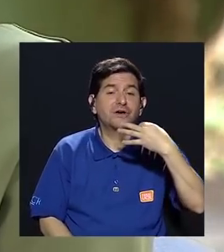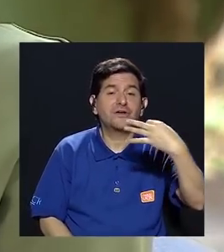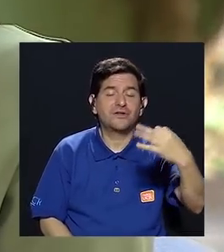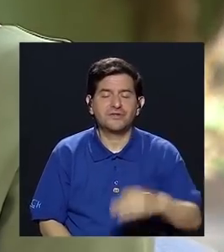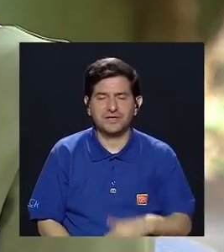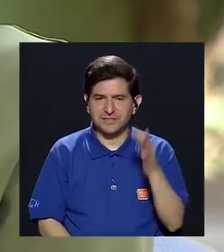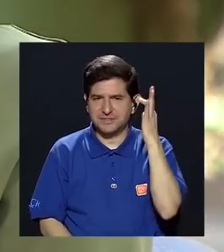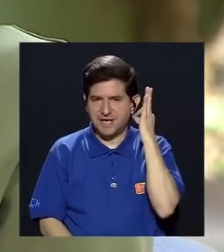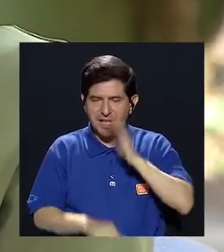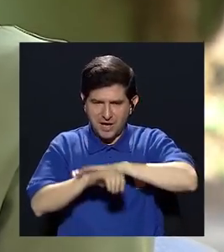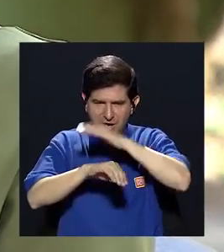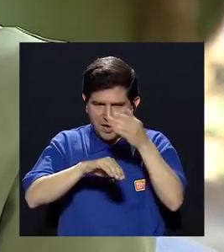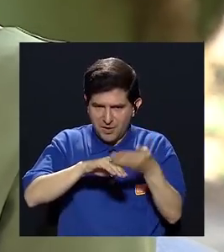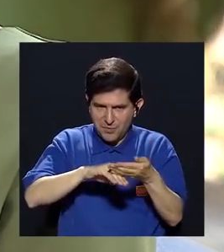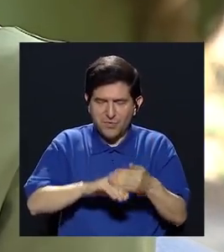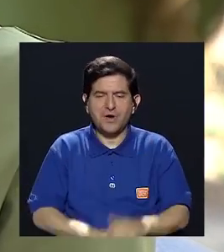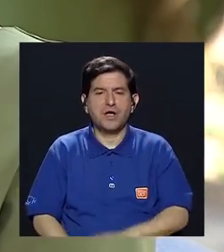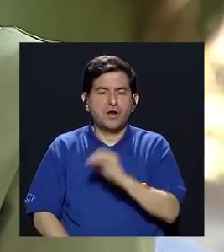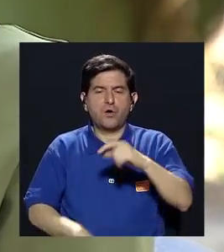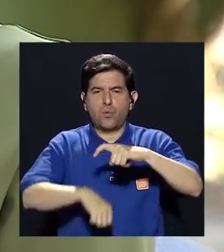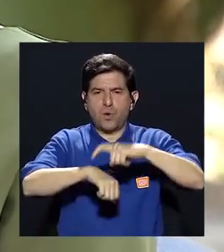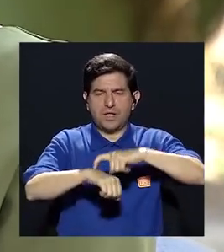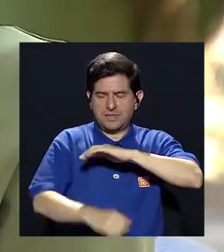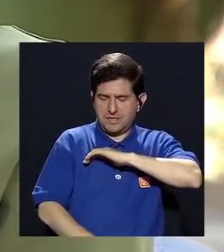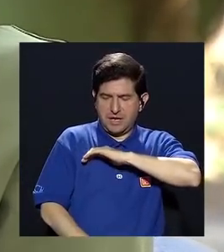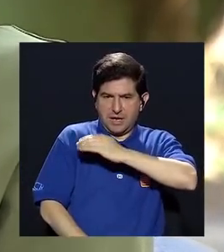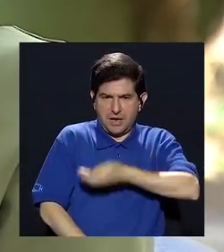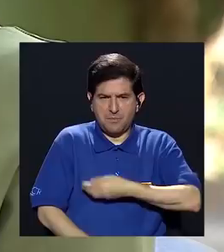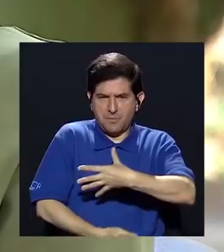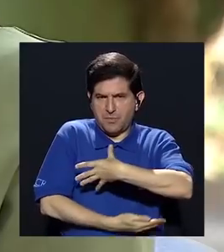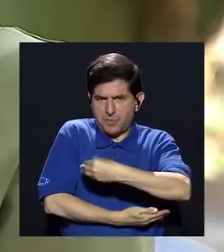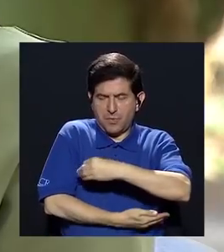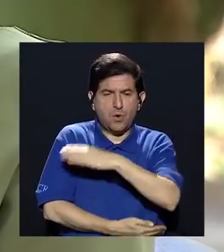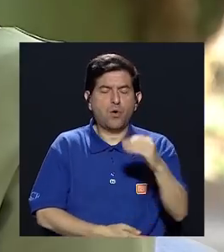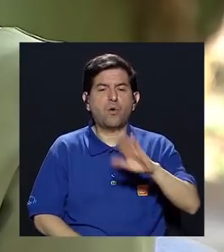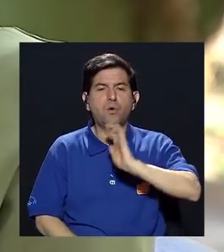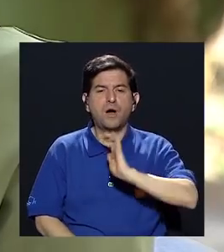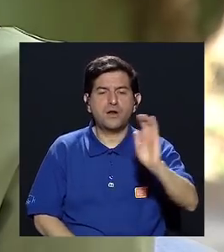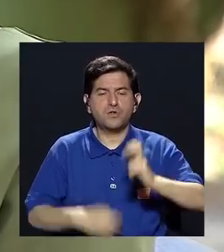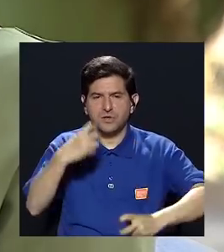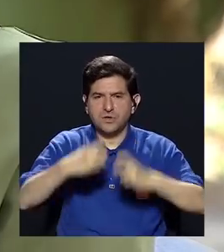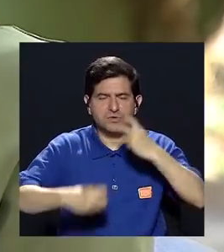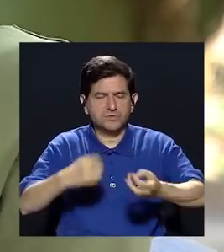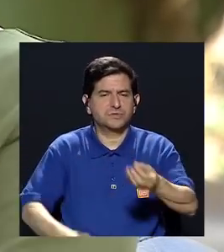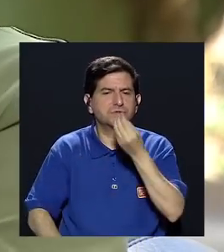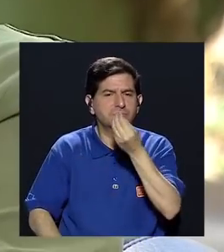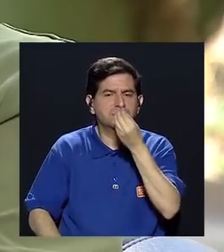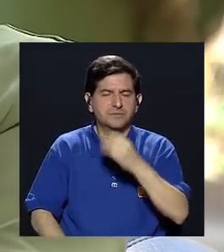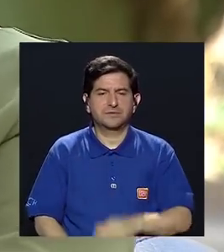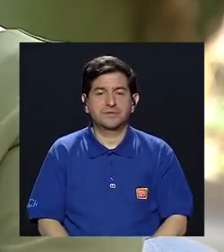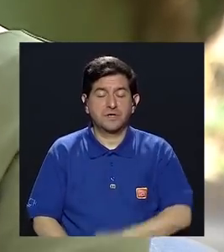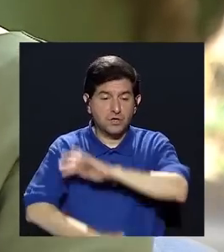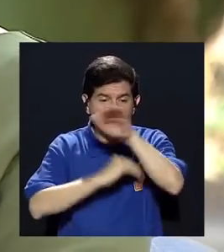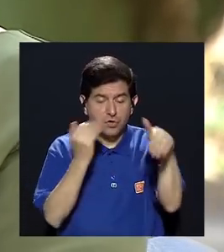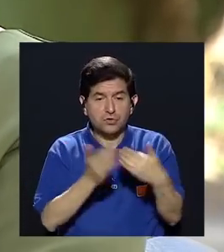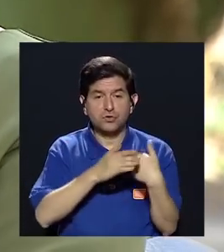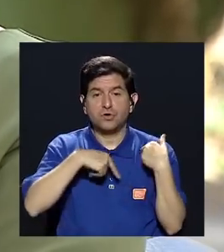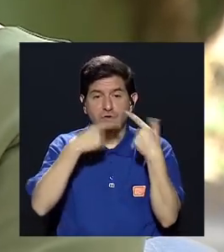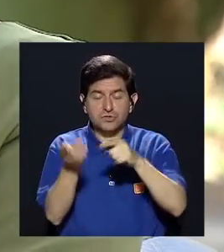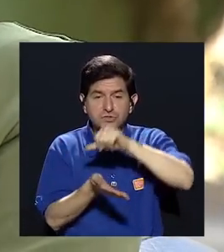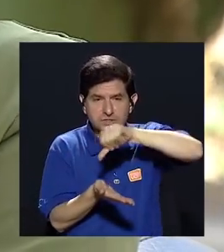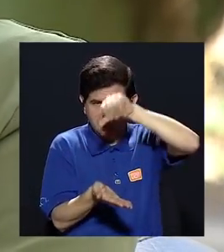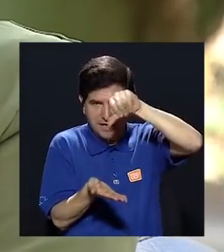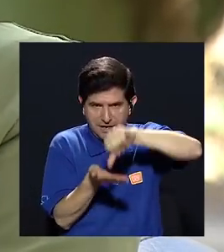diario a las mujeres embarazadas y en periodo de lactancia y a los niños con problemas de desnutrición. Entonces todos llegaban a estos